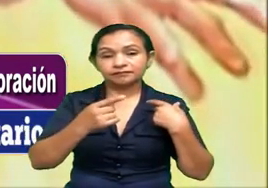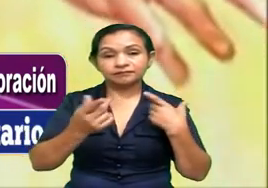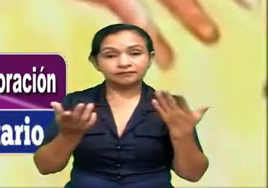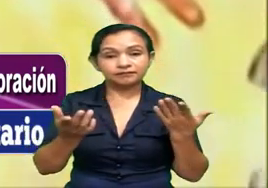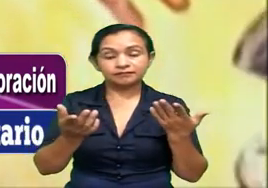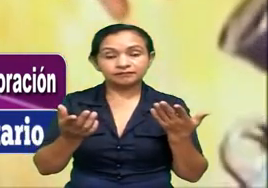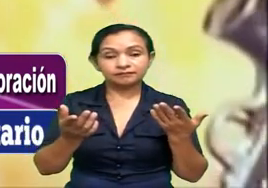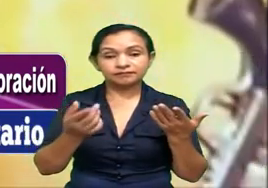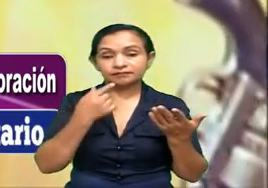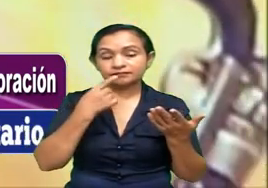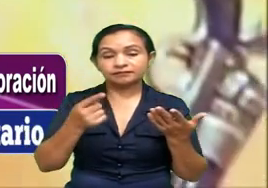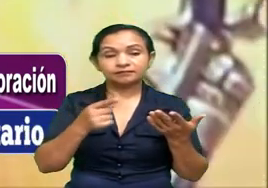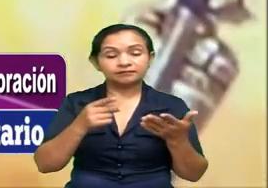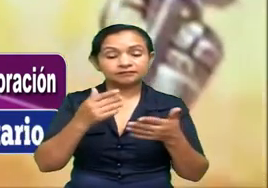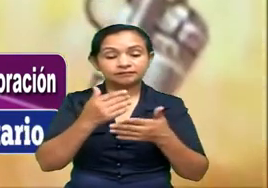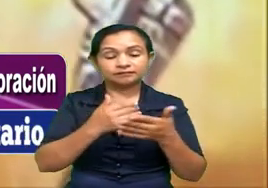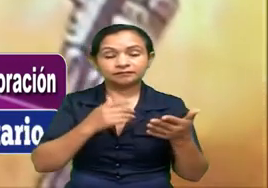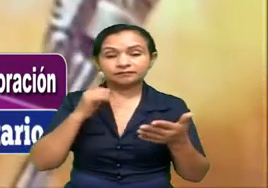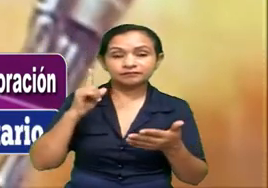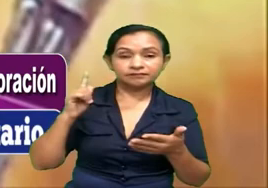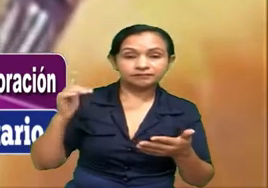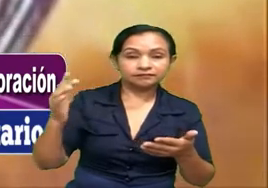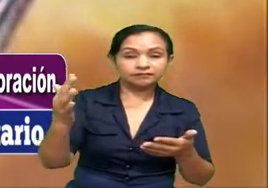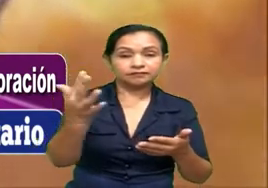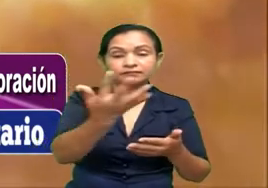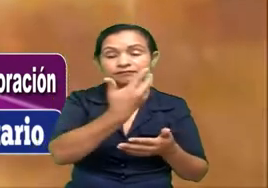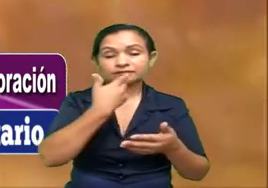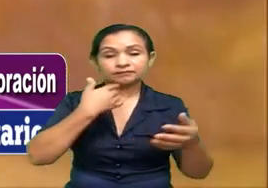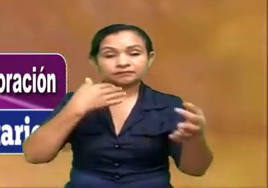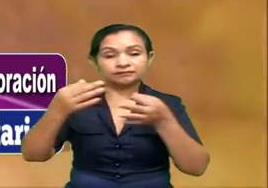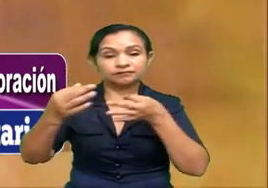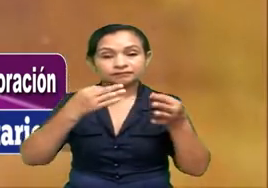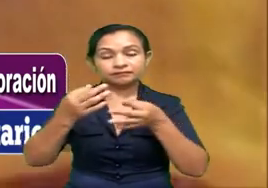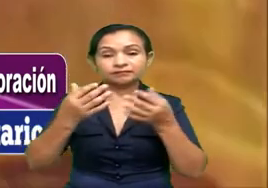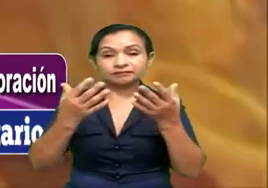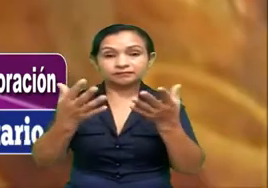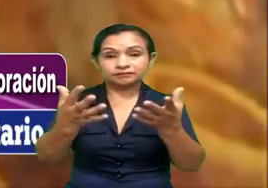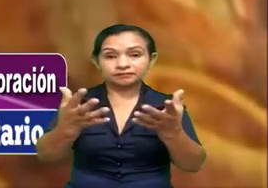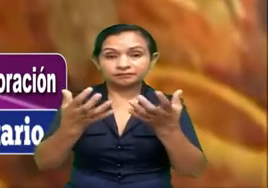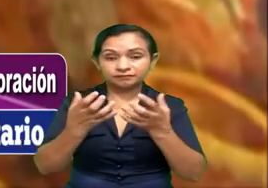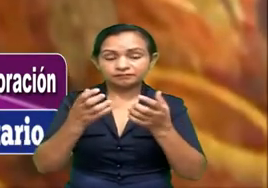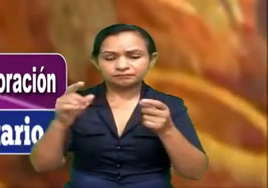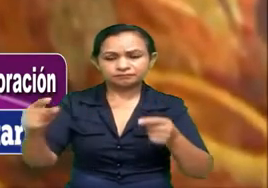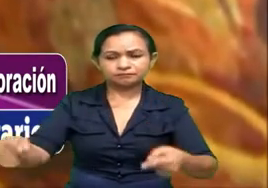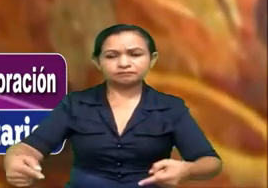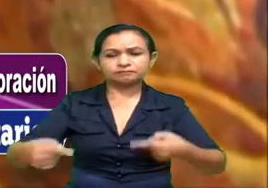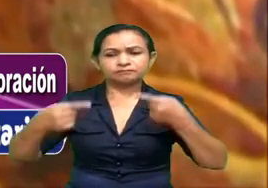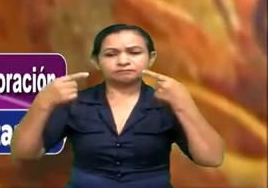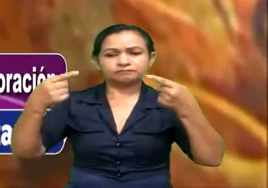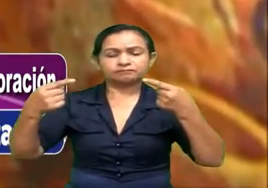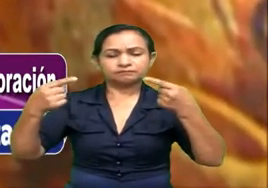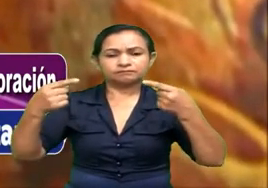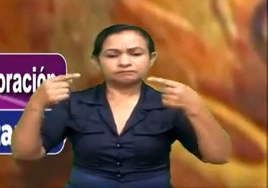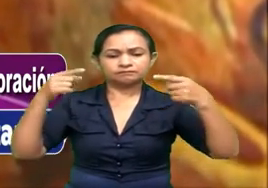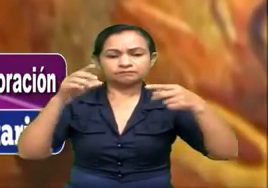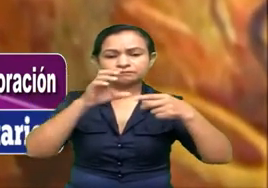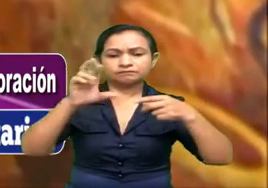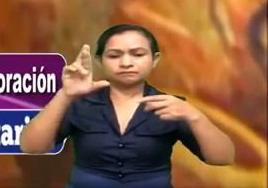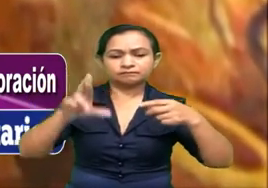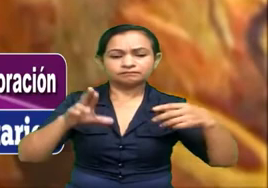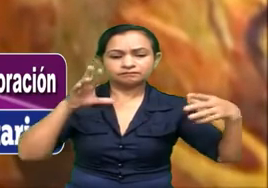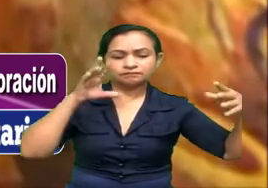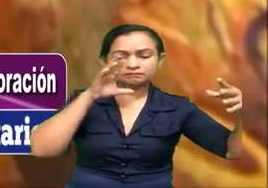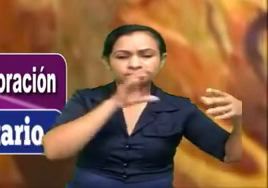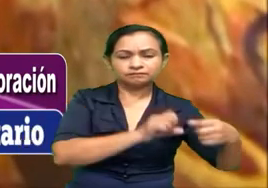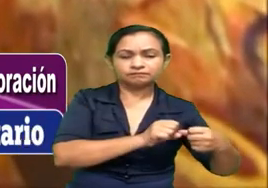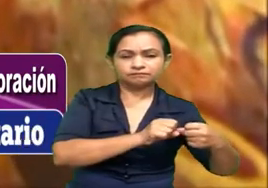úcase donde dice: a todos se les dice que quien se oponga a la anexión de Costa Rica, de Nicoya